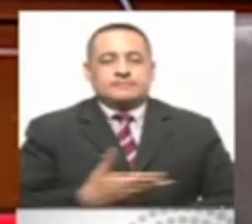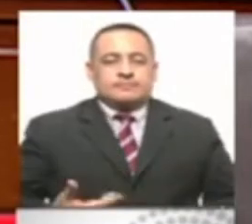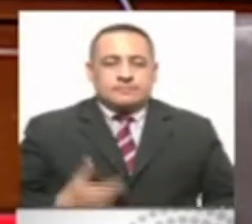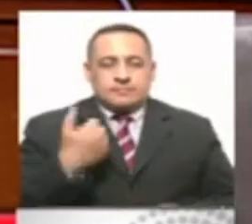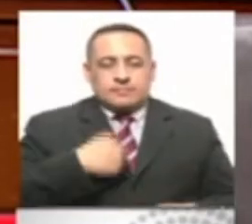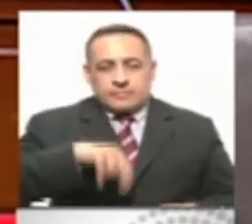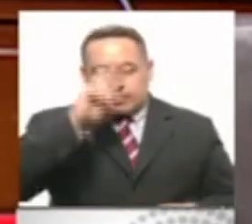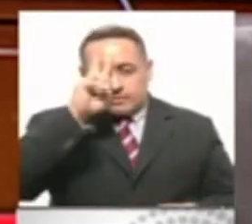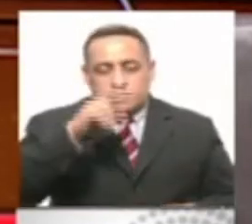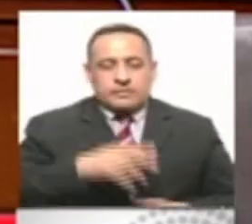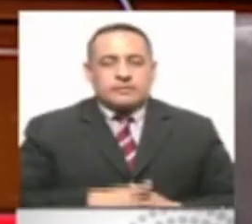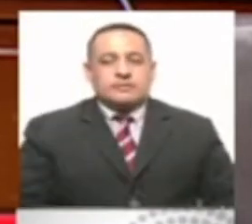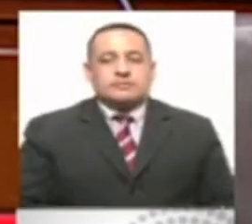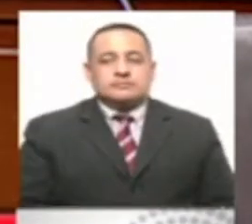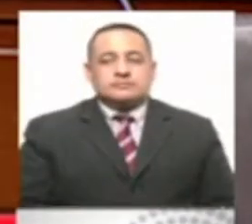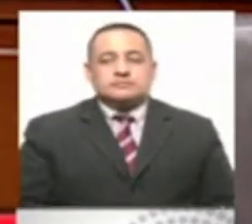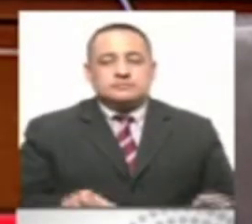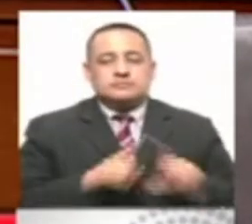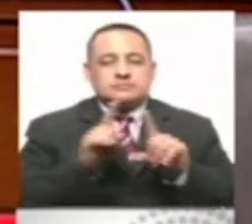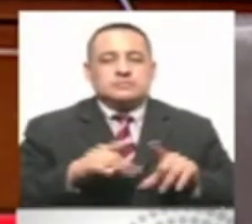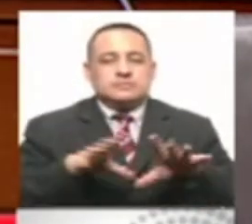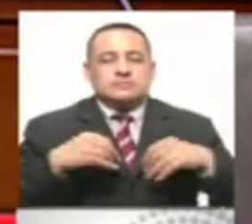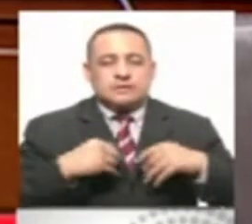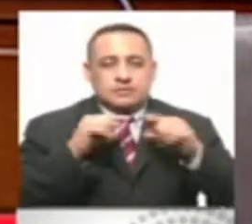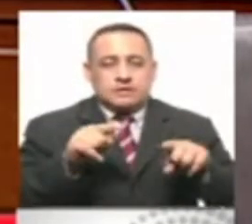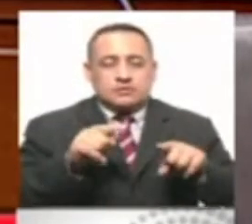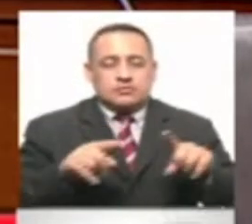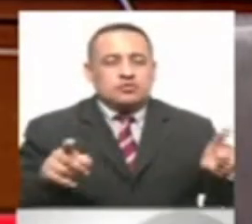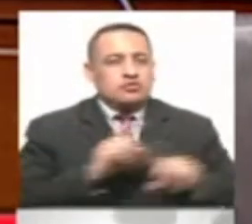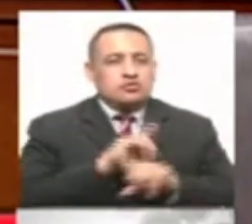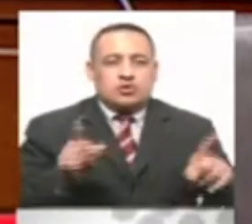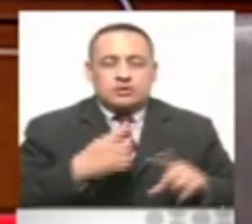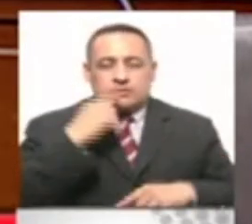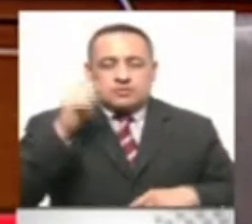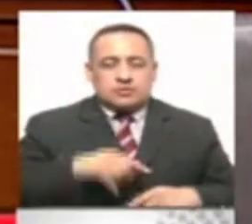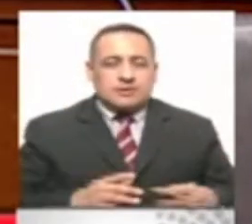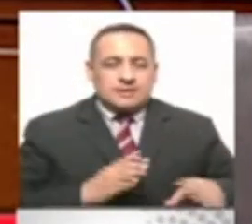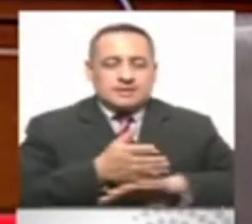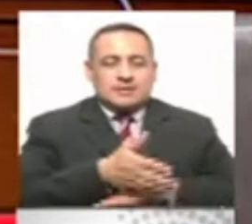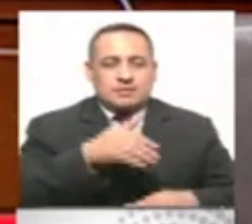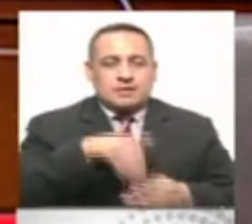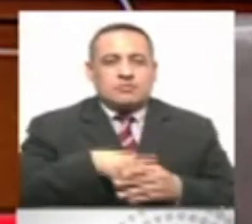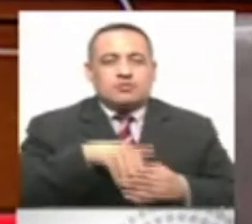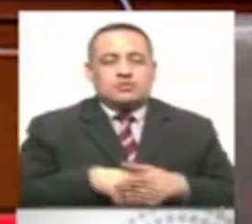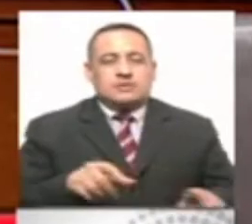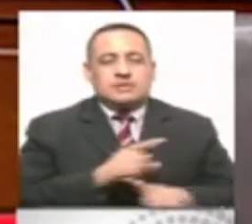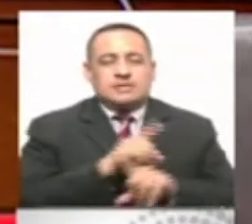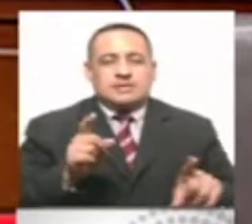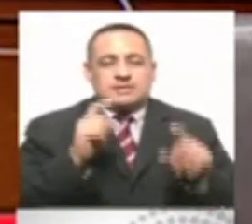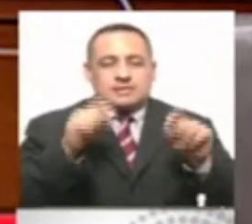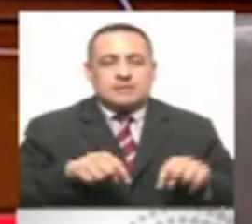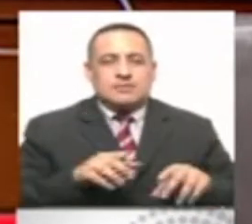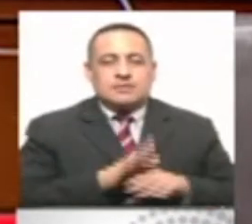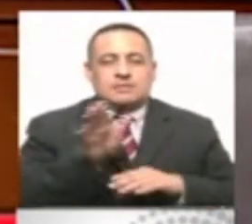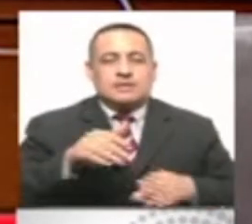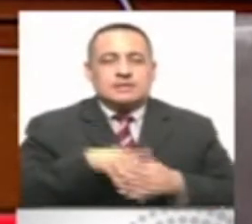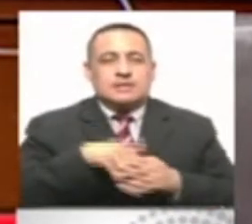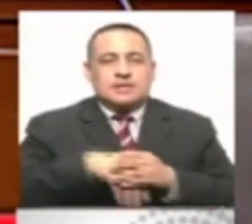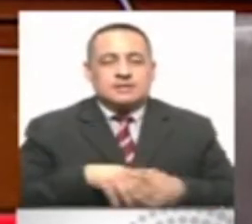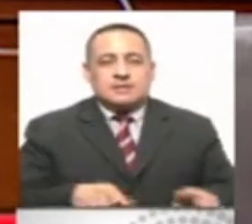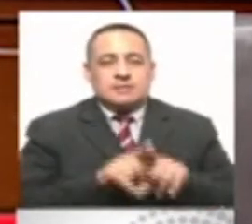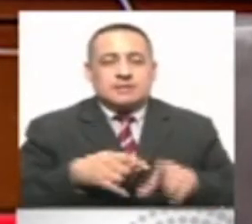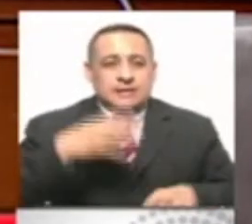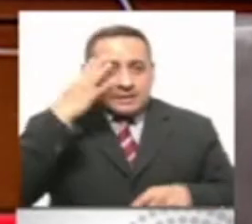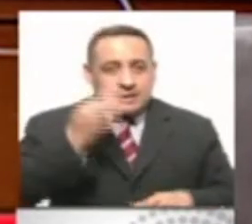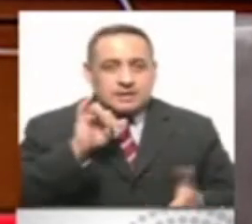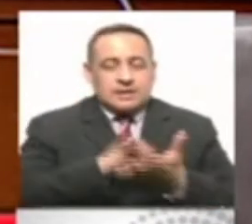República. Pero permitimos eso. No debió ser candidata a la República. Ni debe ser candidata a la República, si ese es el